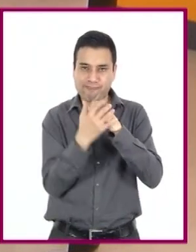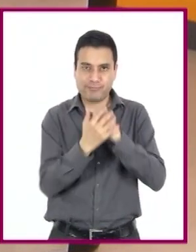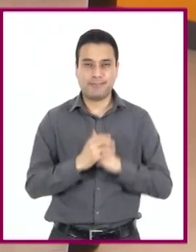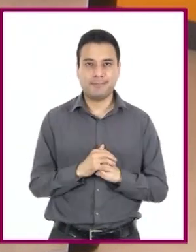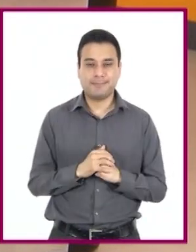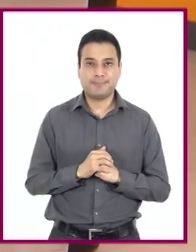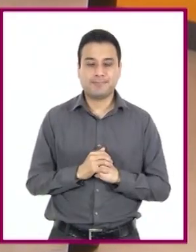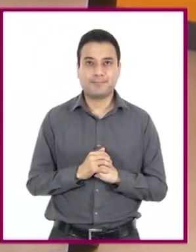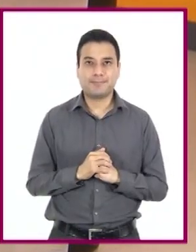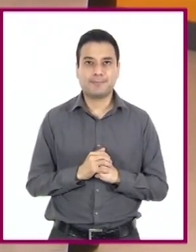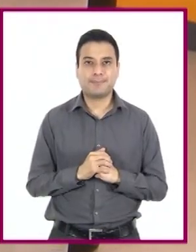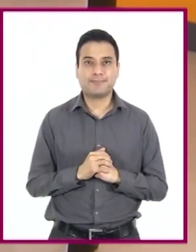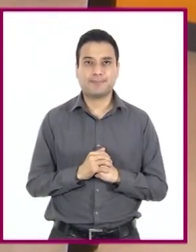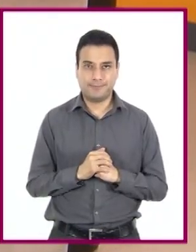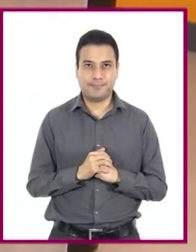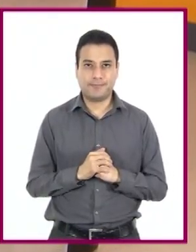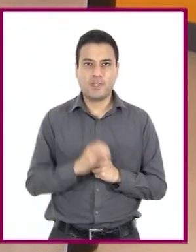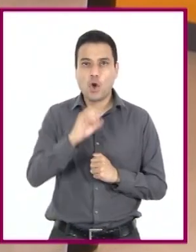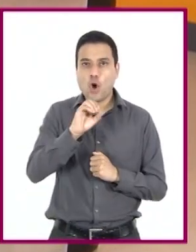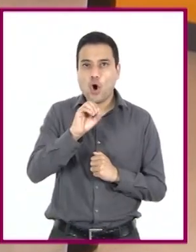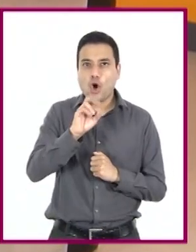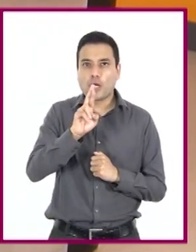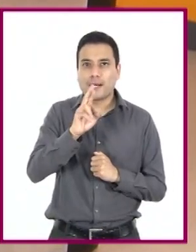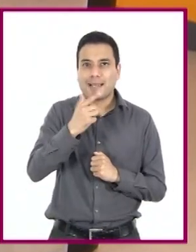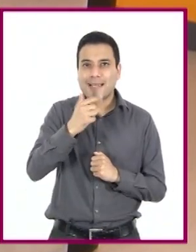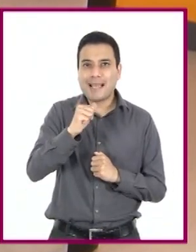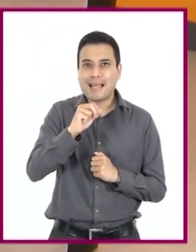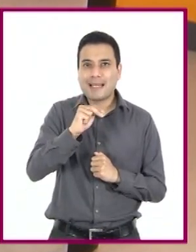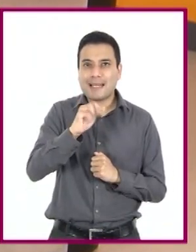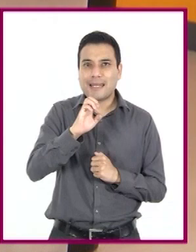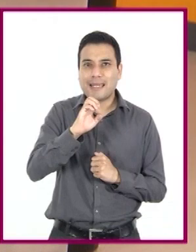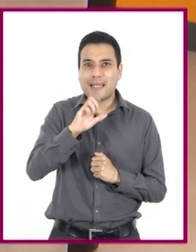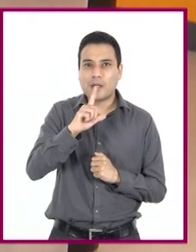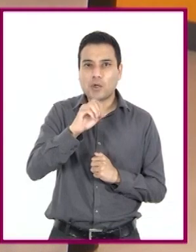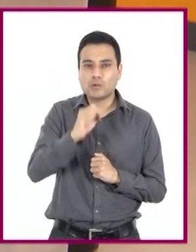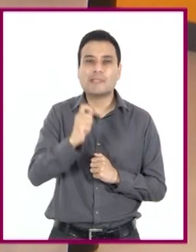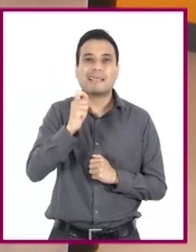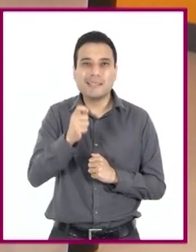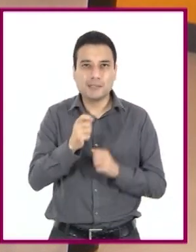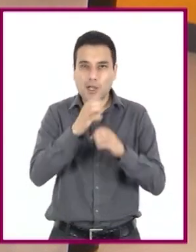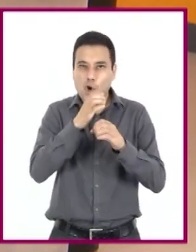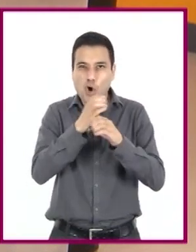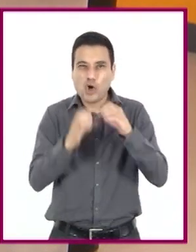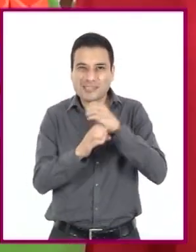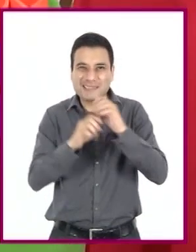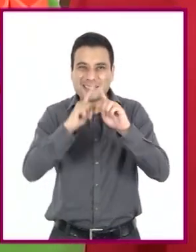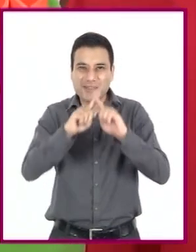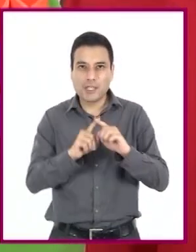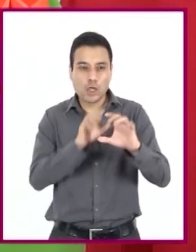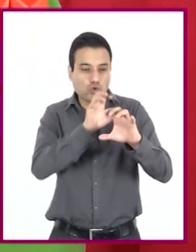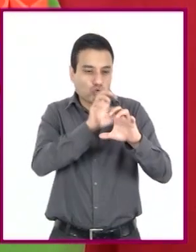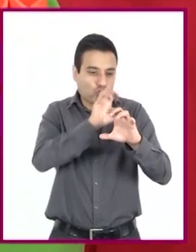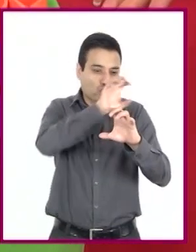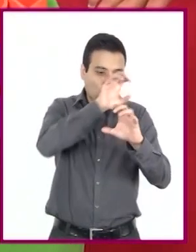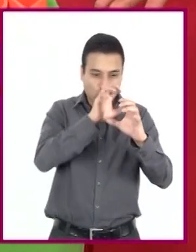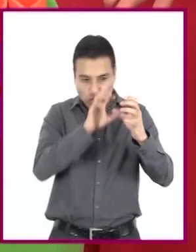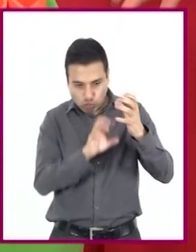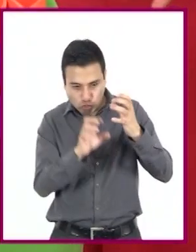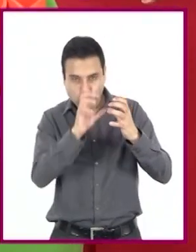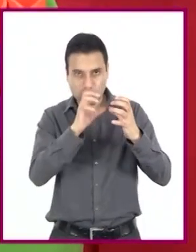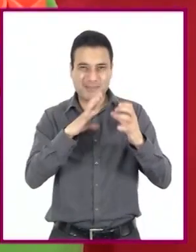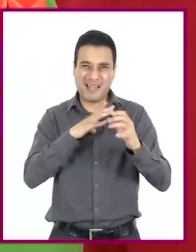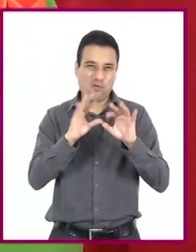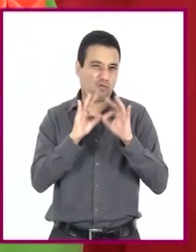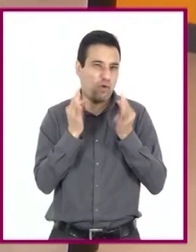Los organelos son estructuras que se encuentran en el interior de la célula y tienen función y forma